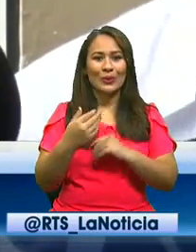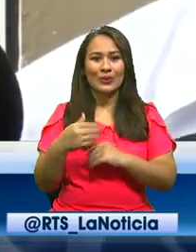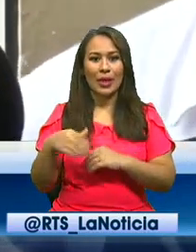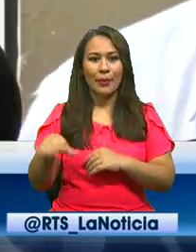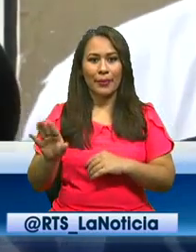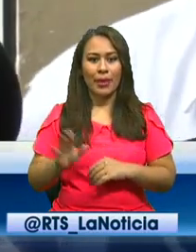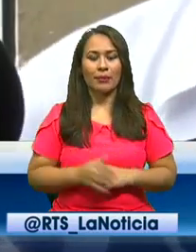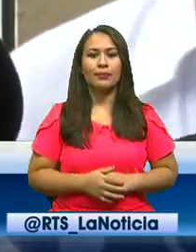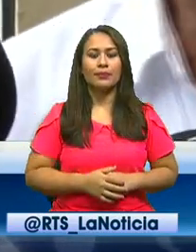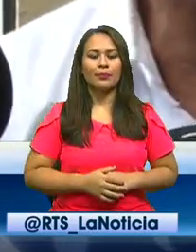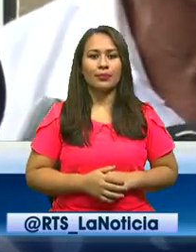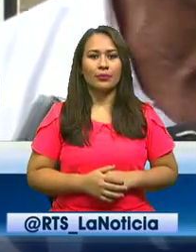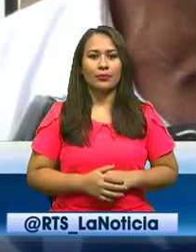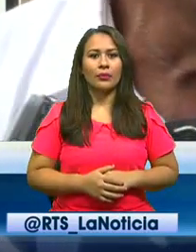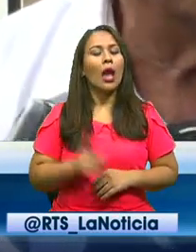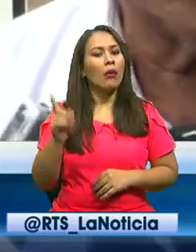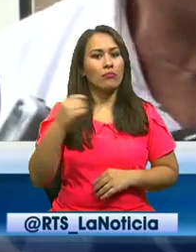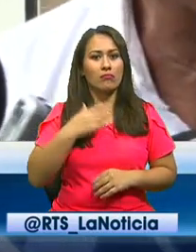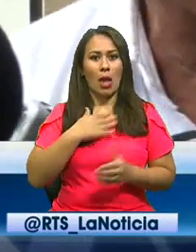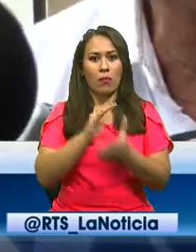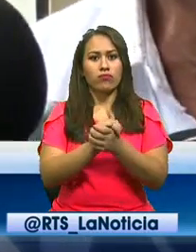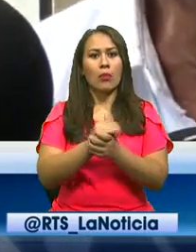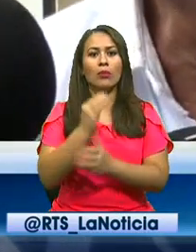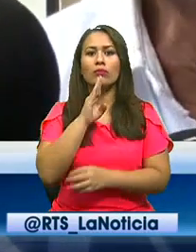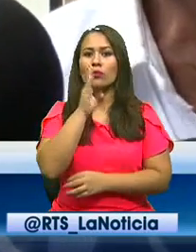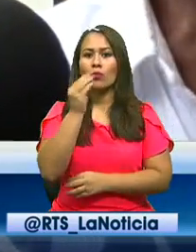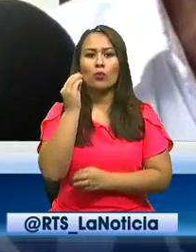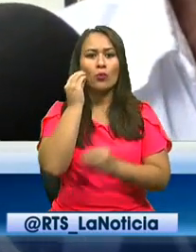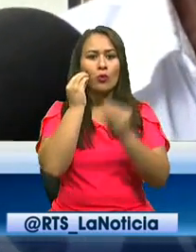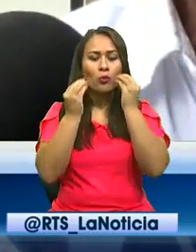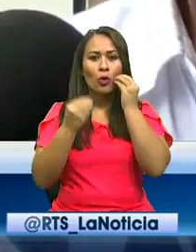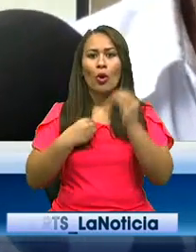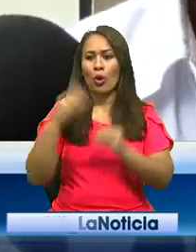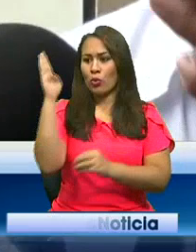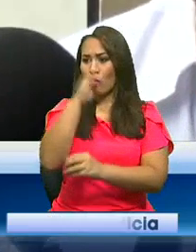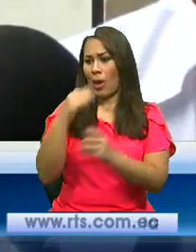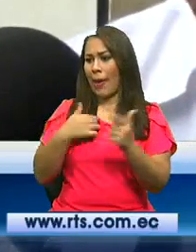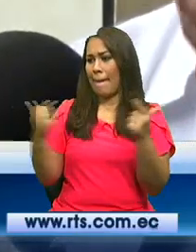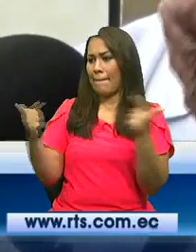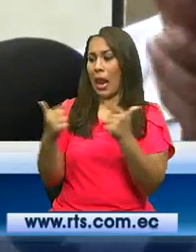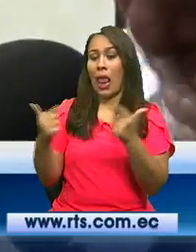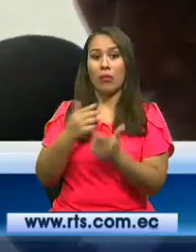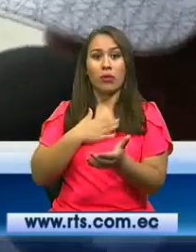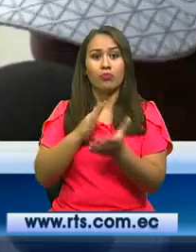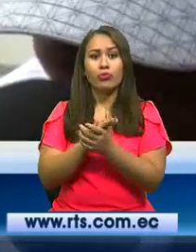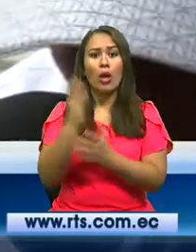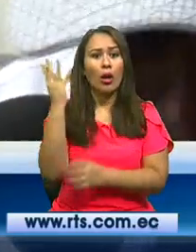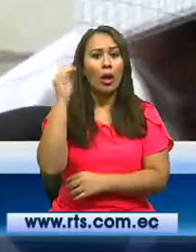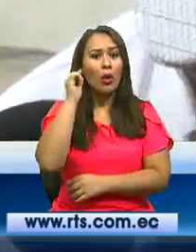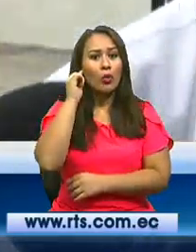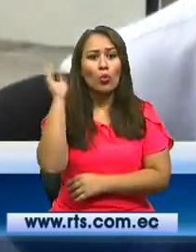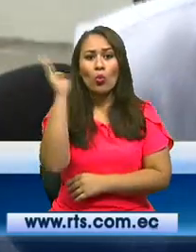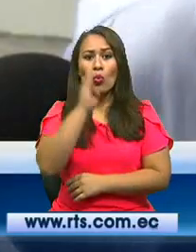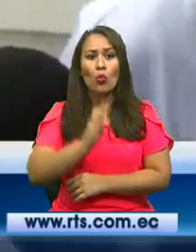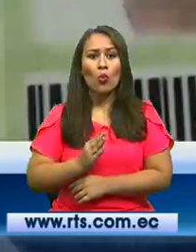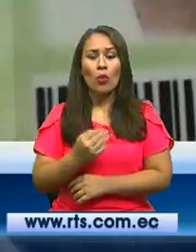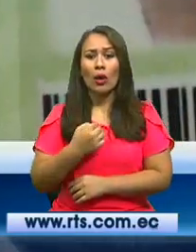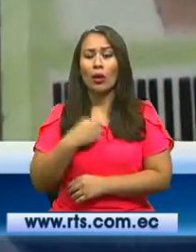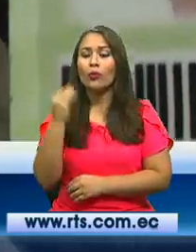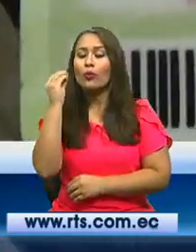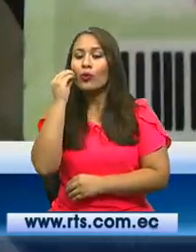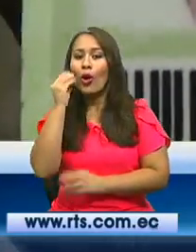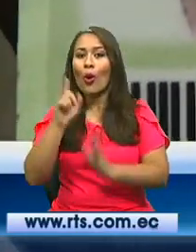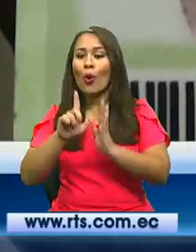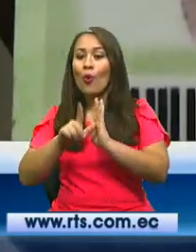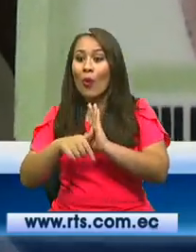así. Muy cariñoso. Sí, toda la vida, nosotros nunca hemos peleado. Fueron las últimas palabras que escuchó don Luis